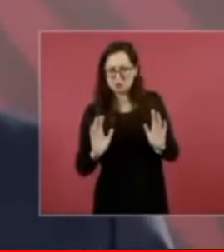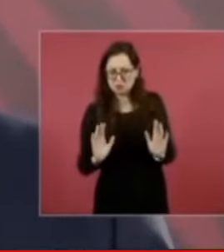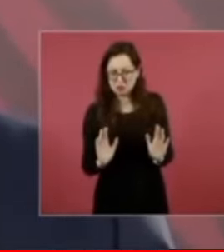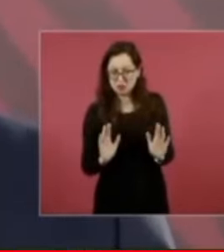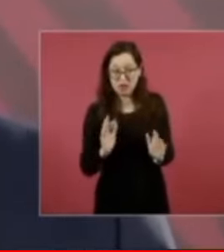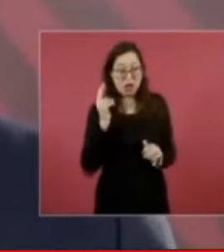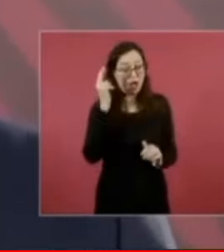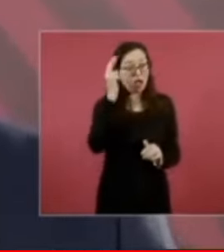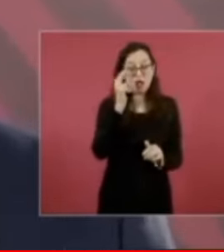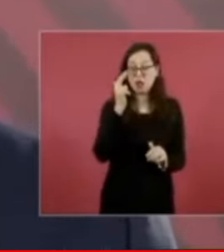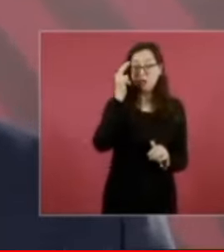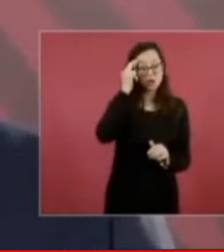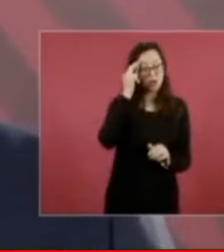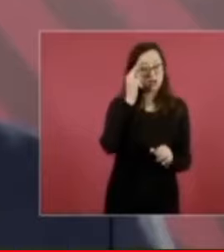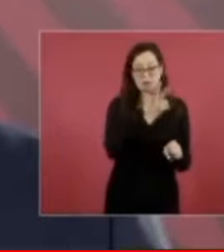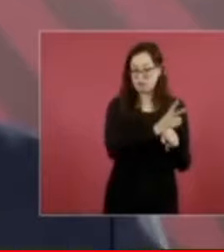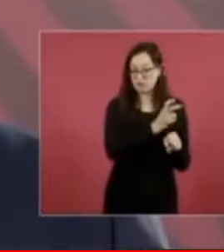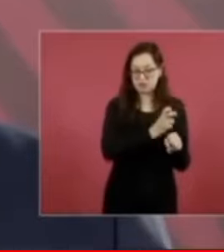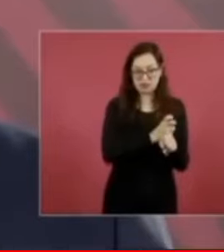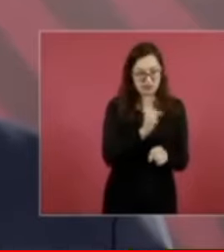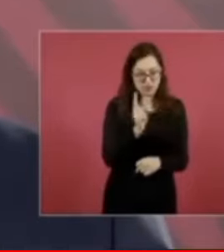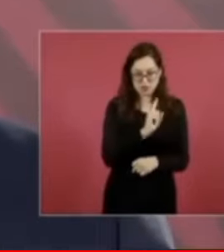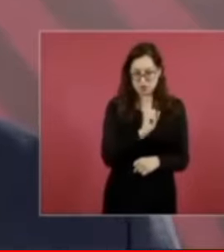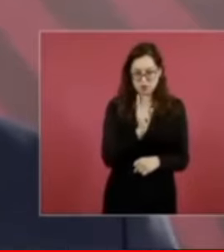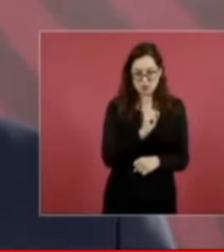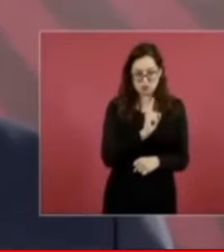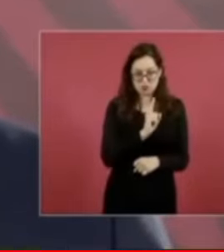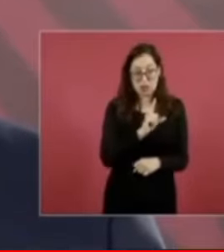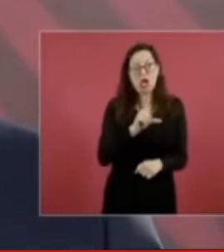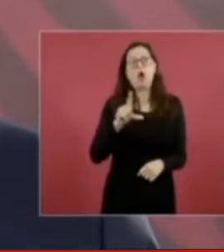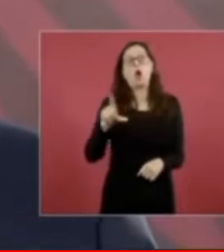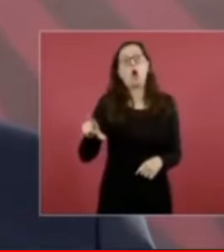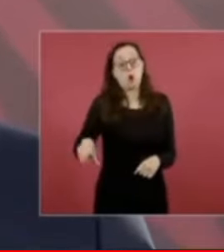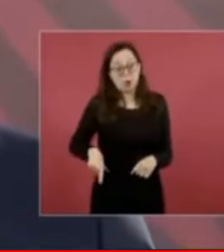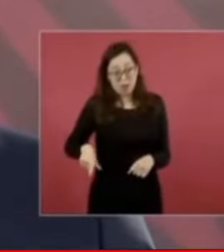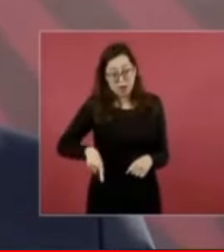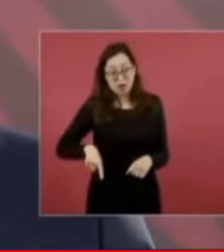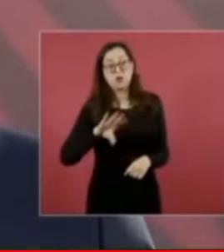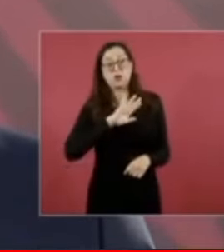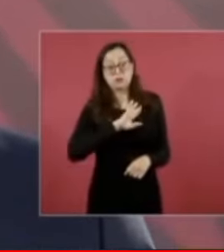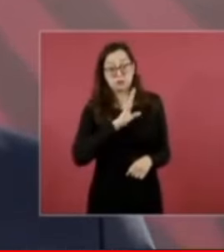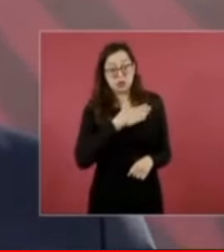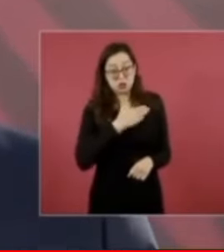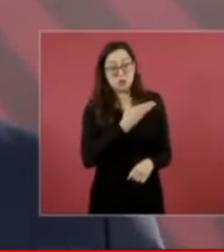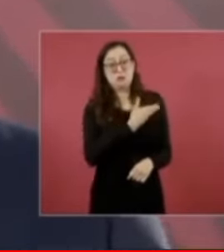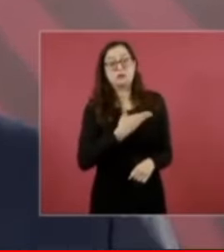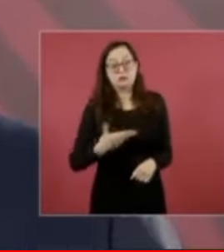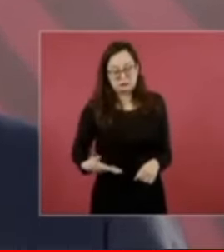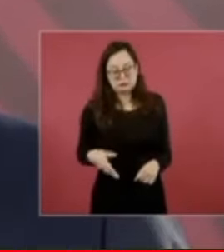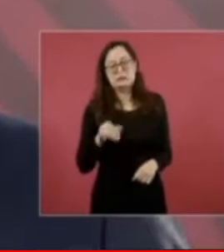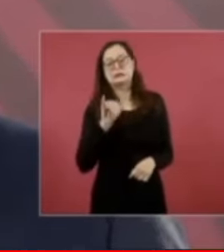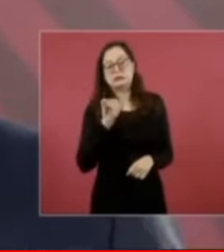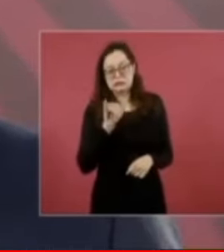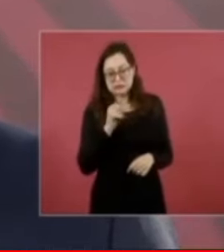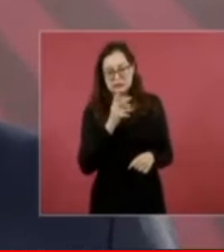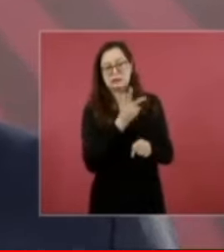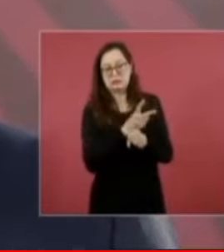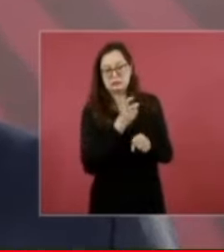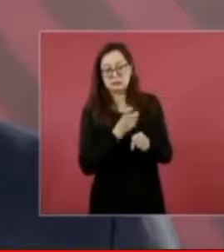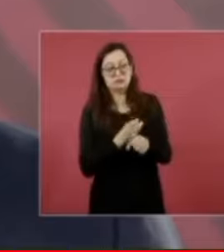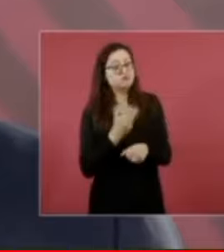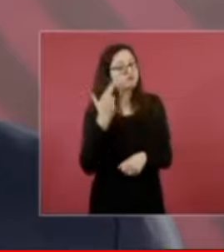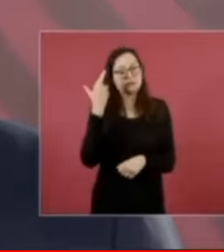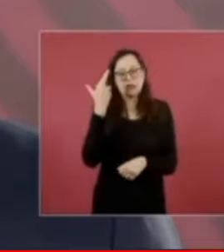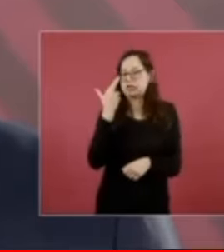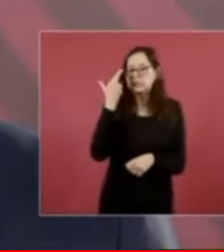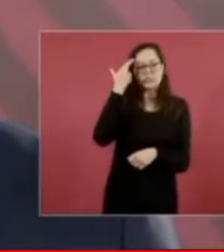es importantísimo que nosotros lo sepamos Y bueno pues ya sabemos cómo son estos bueno en este